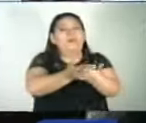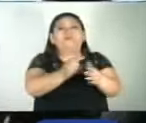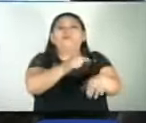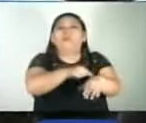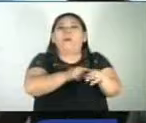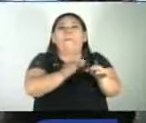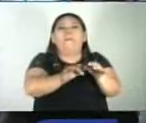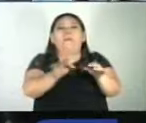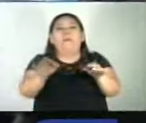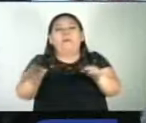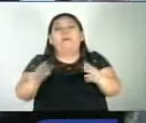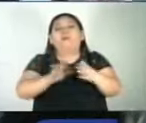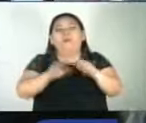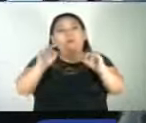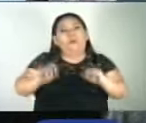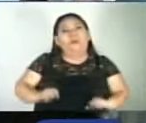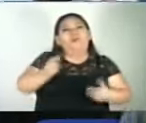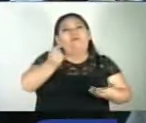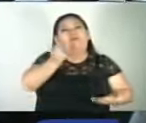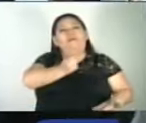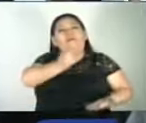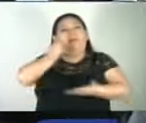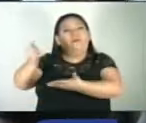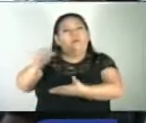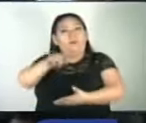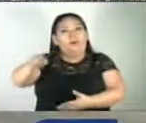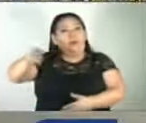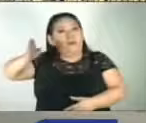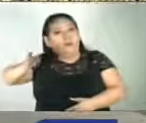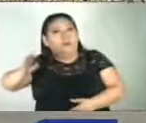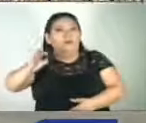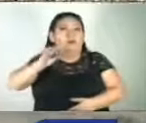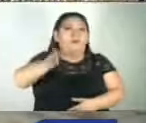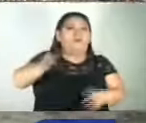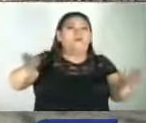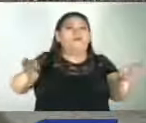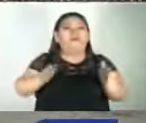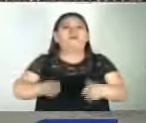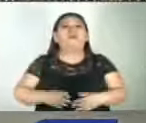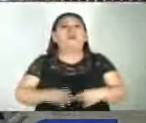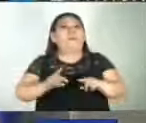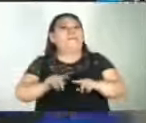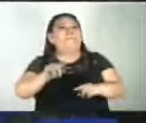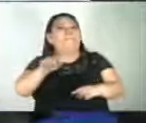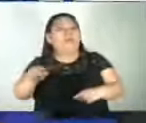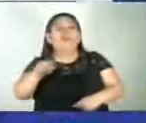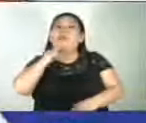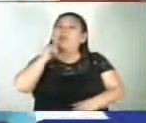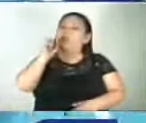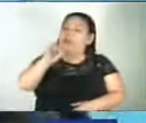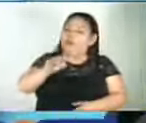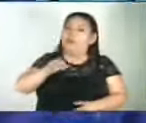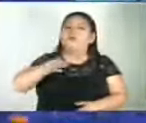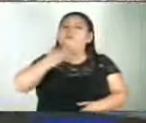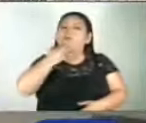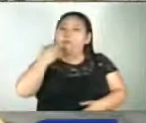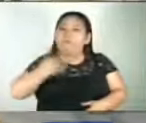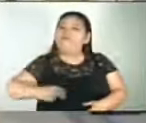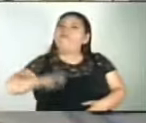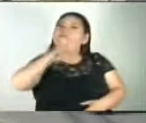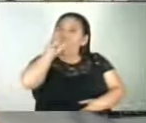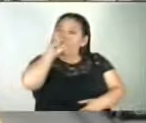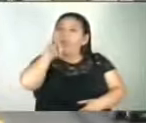prorrogar la entrega de la compensación económica para los buses y microbuses. Pero es enfático en que los